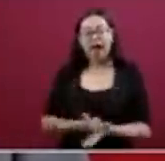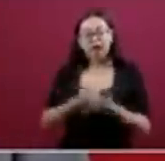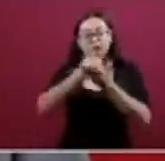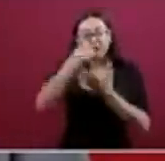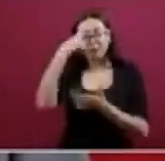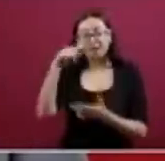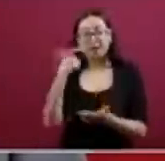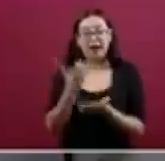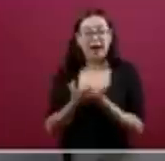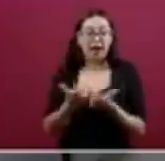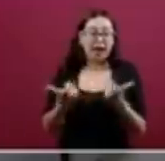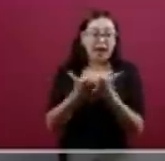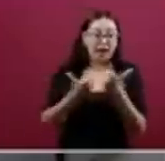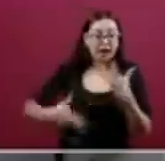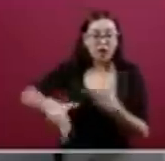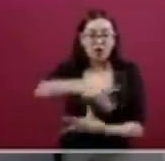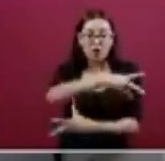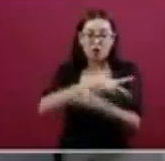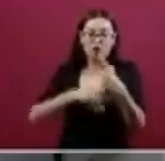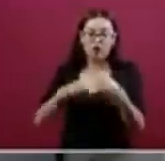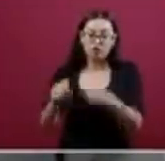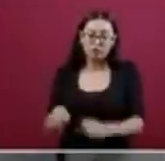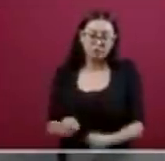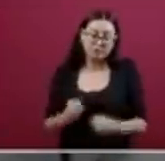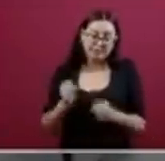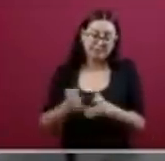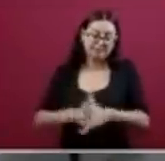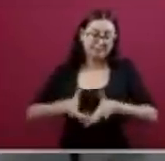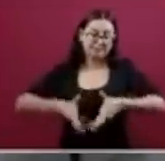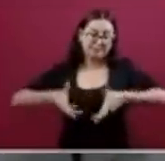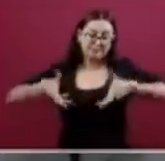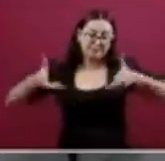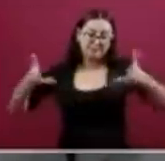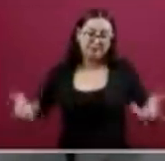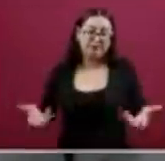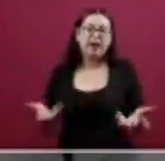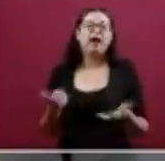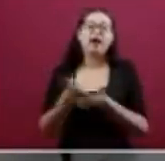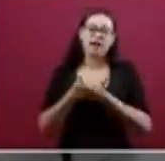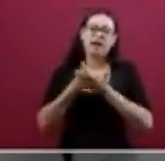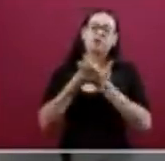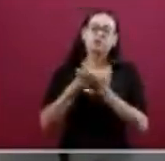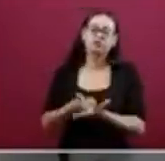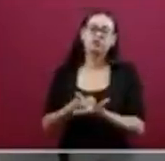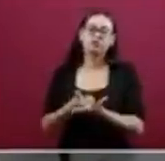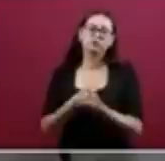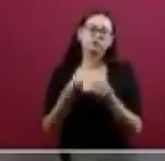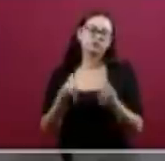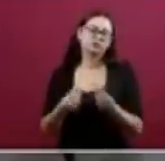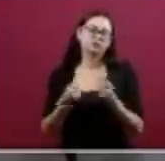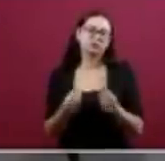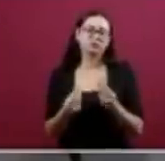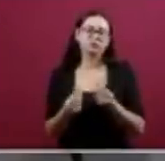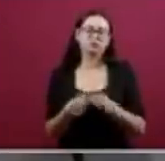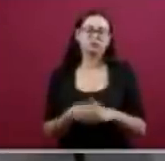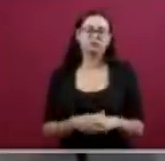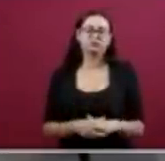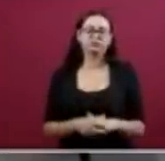para que tengamos crecimiento. Esto ayuda también bastante.